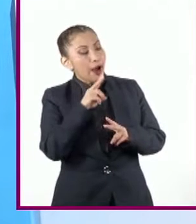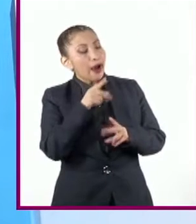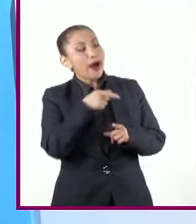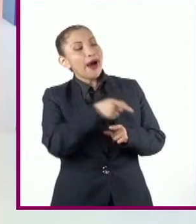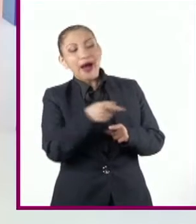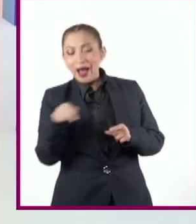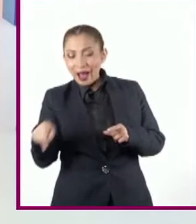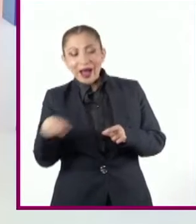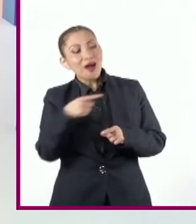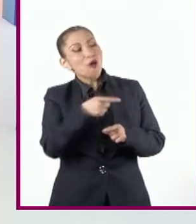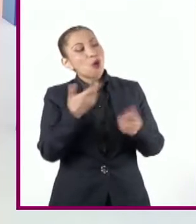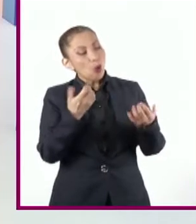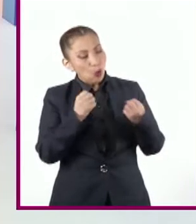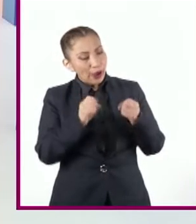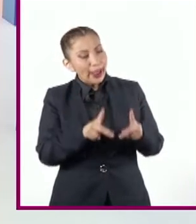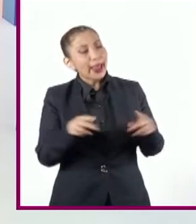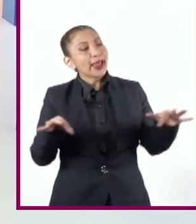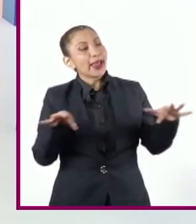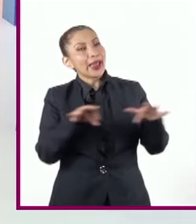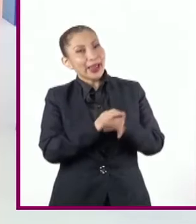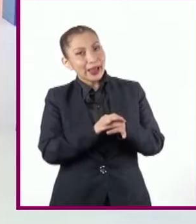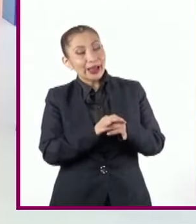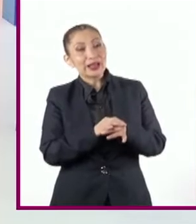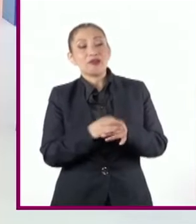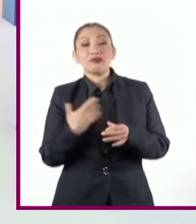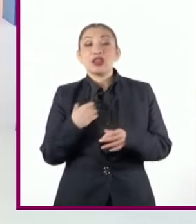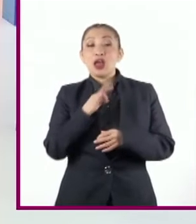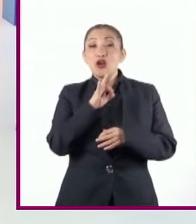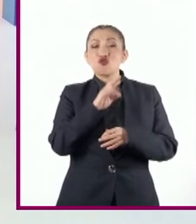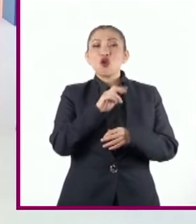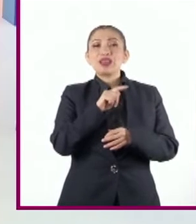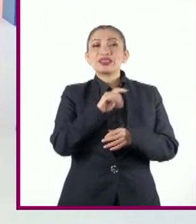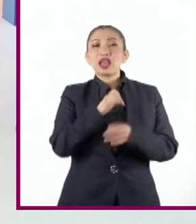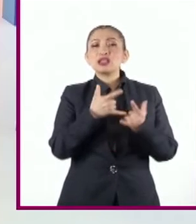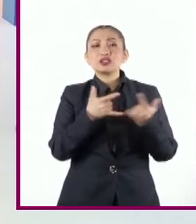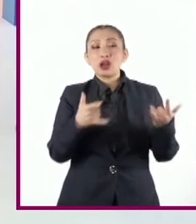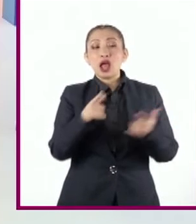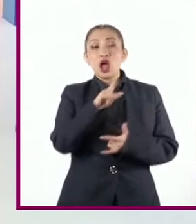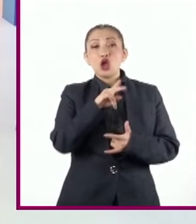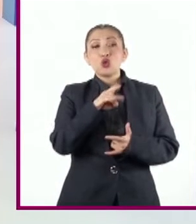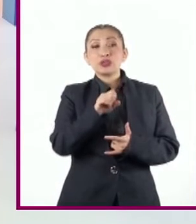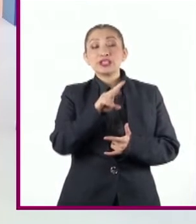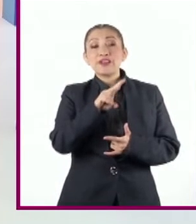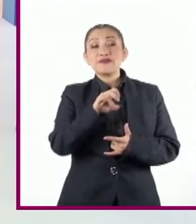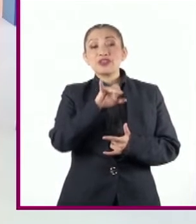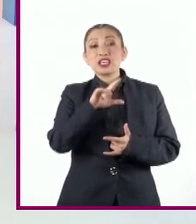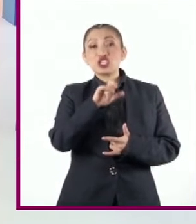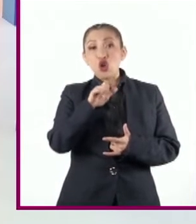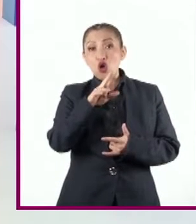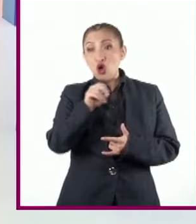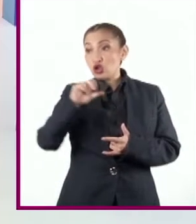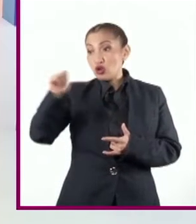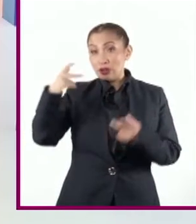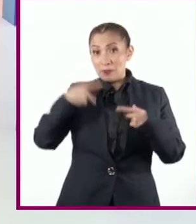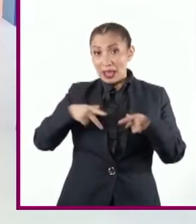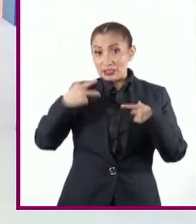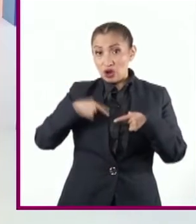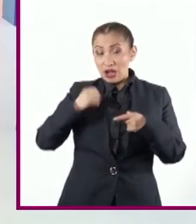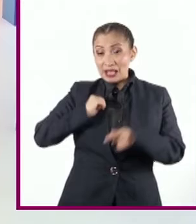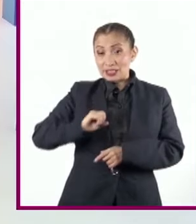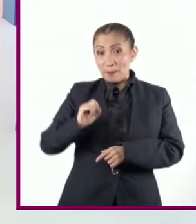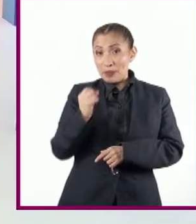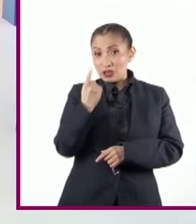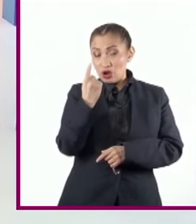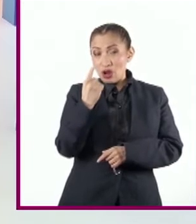presente. Fuente: Historia, ¿para qué?, Luis Villoro, en colaboración con otros autores, Siglo